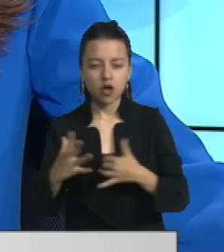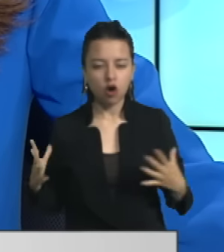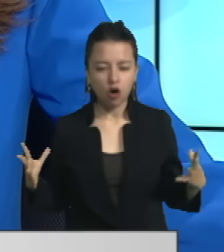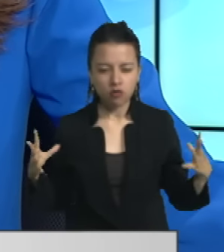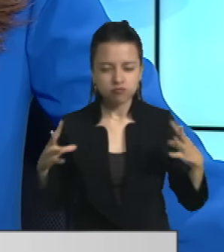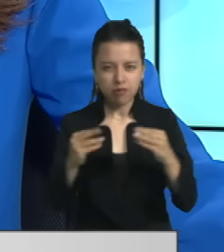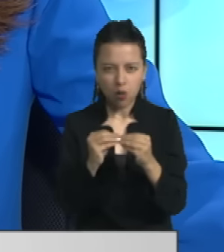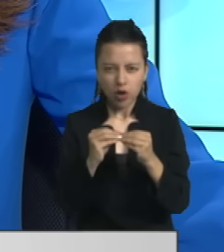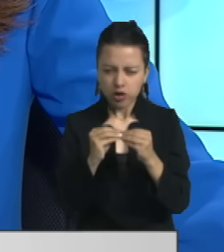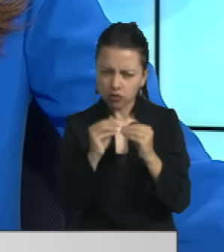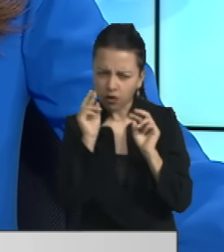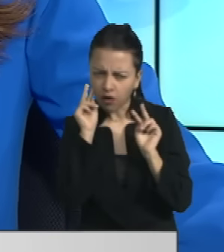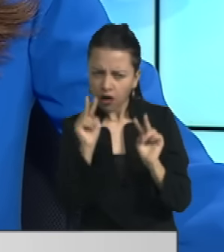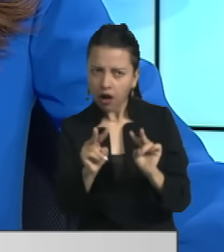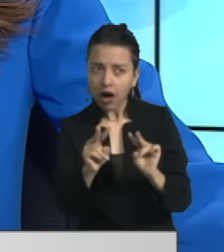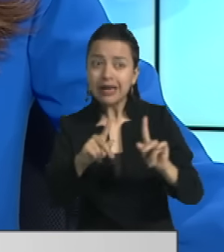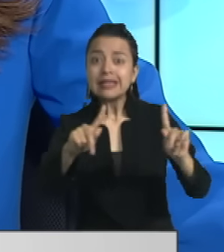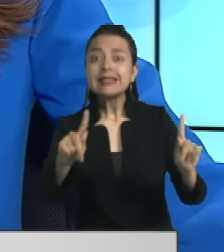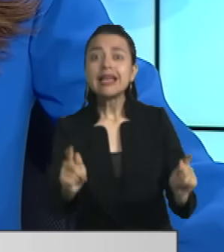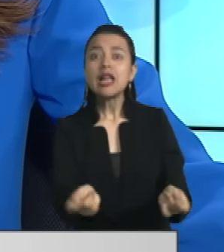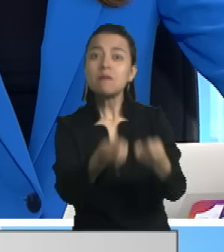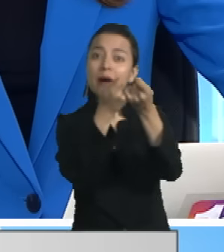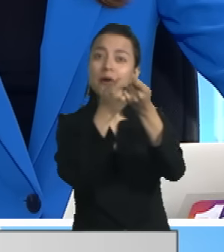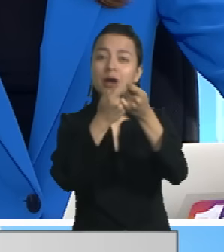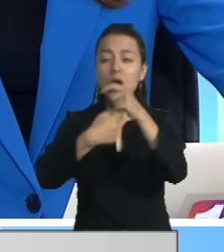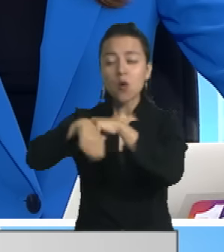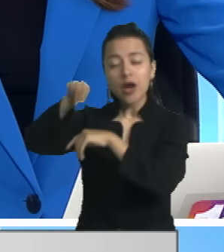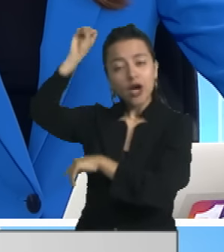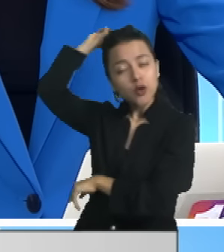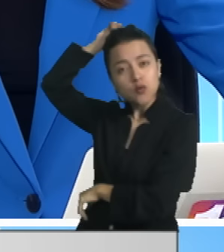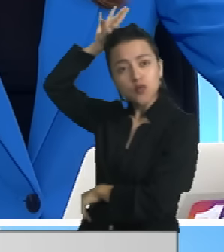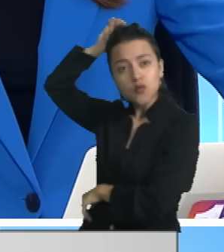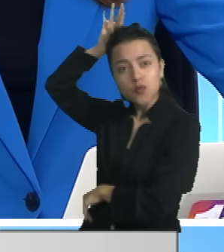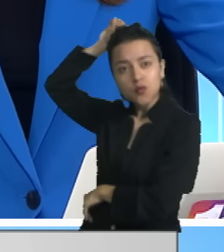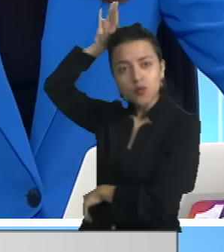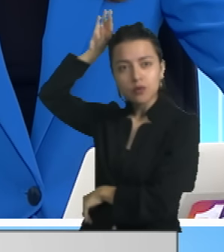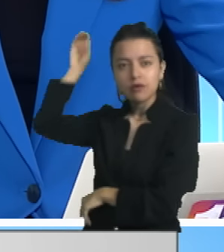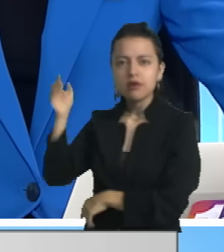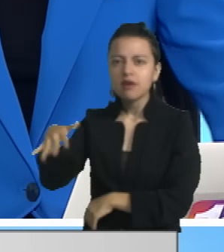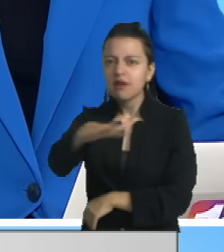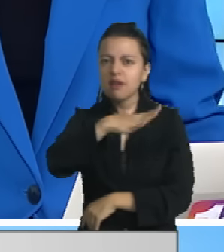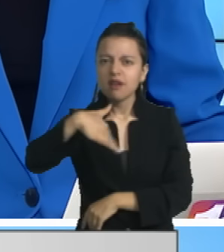rescate de una ballena en el departamento del chocó Valentina Villegas tiene los detalles de esta Liberación Valentina